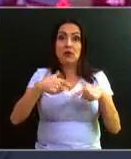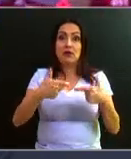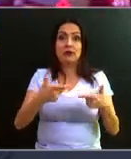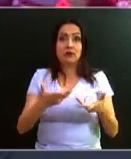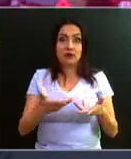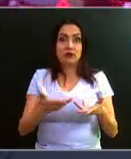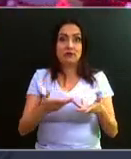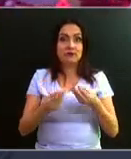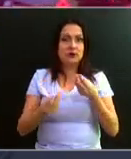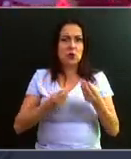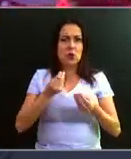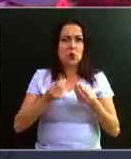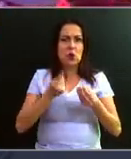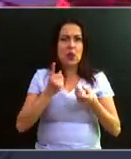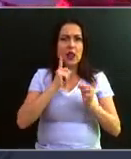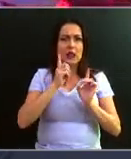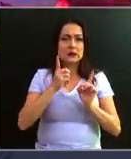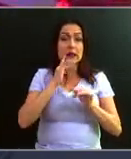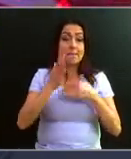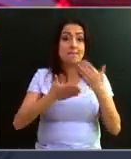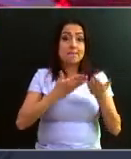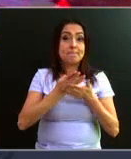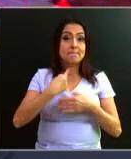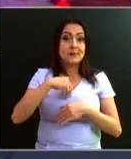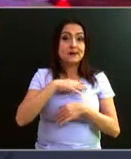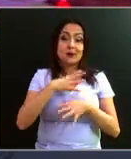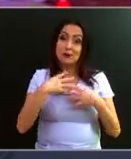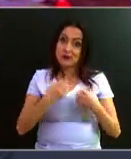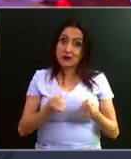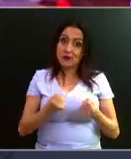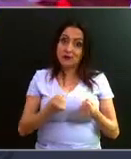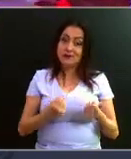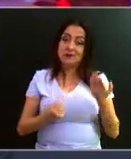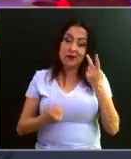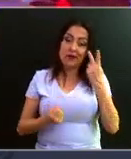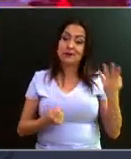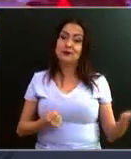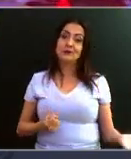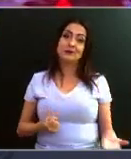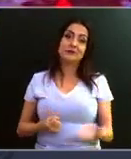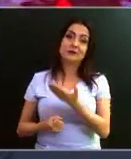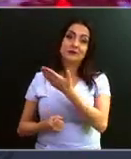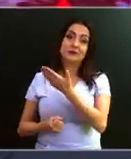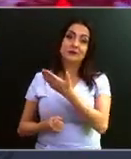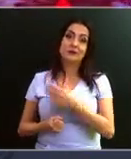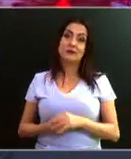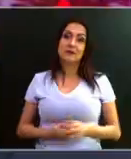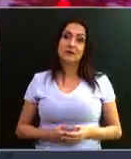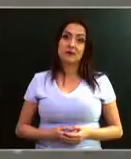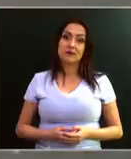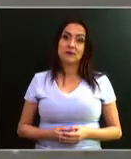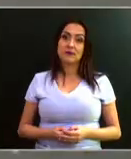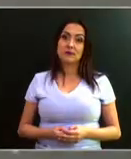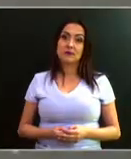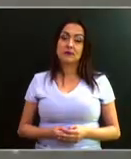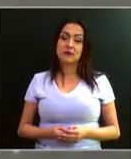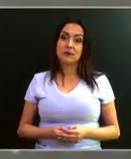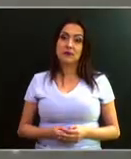sólidos. ¿Cuál es la propuesta del Ministerio de Salud? Bueno, la conocemos a continuación en la siguiente nota.